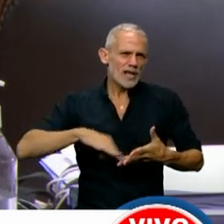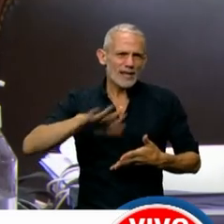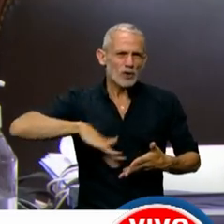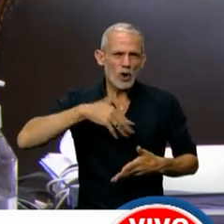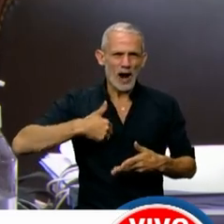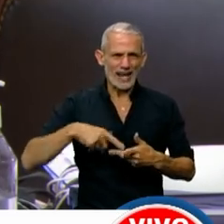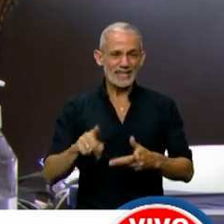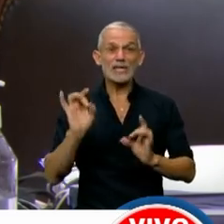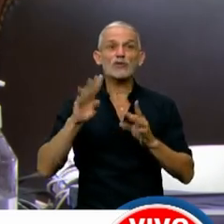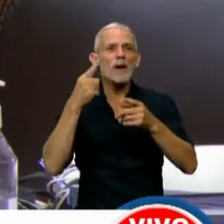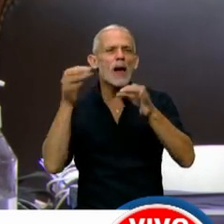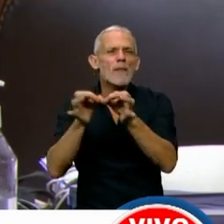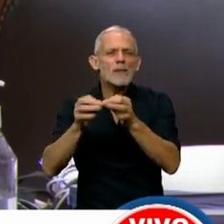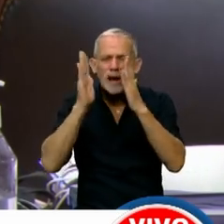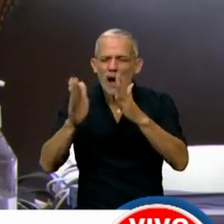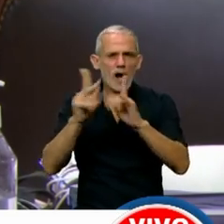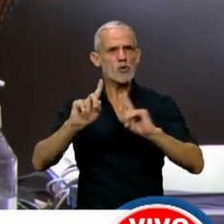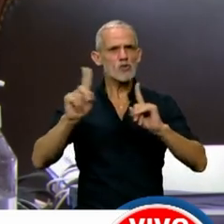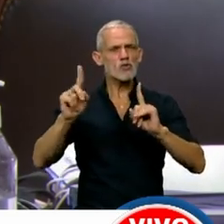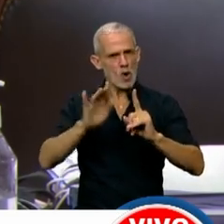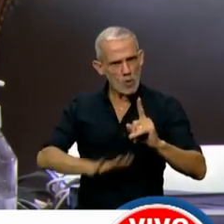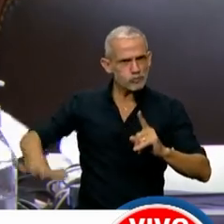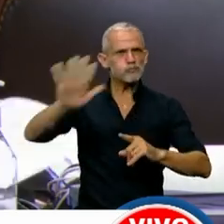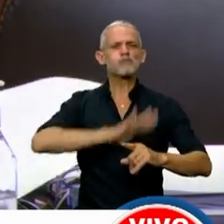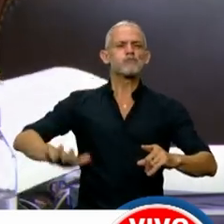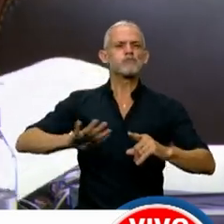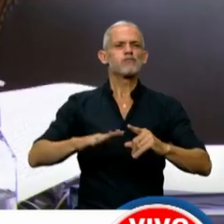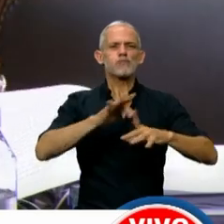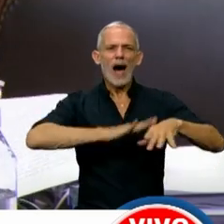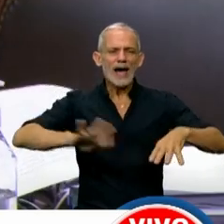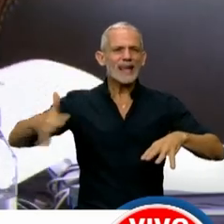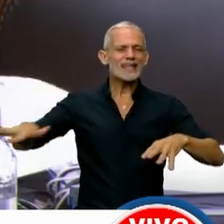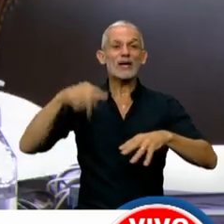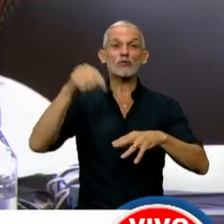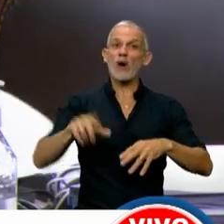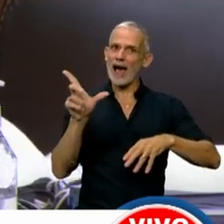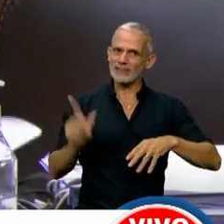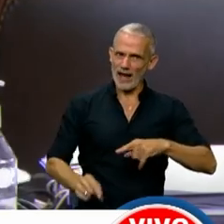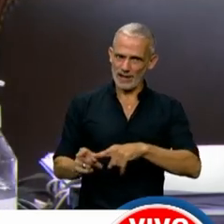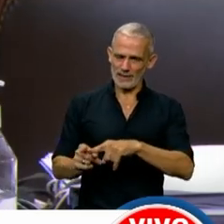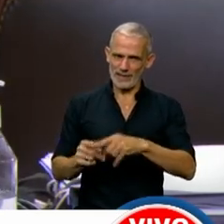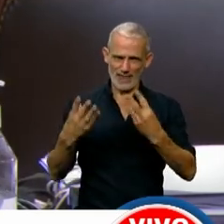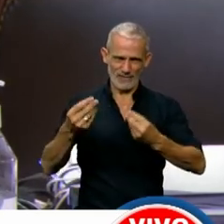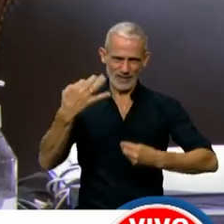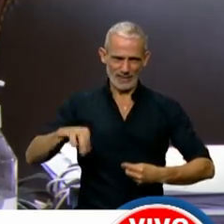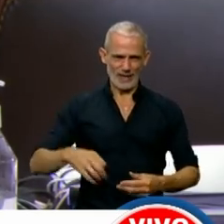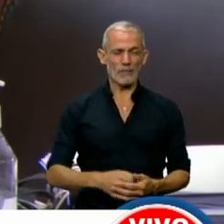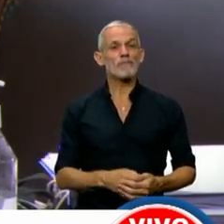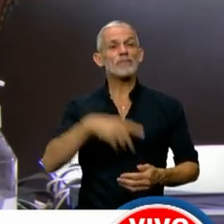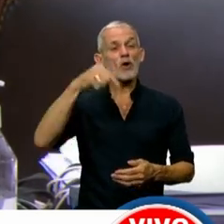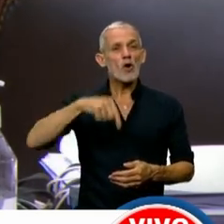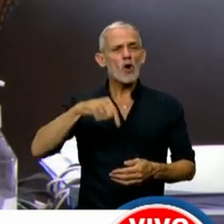solo de las islas malvinas sino también del atlántico sur y de la antártida hoy